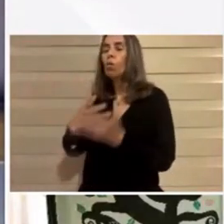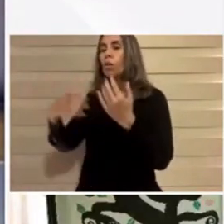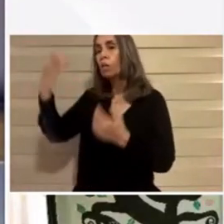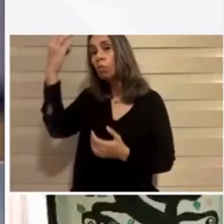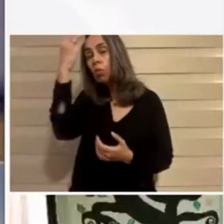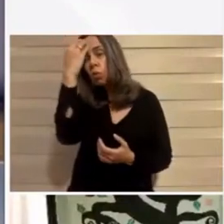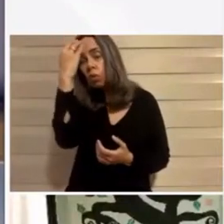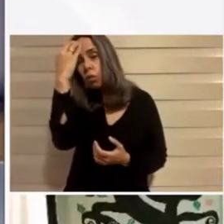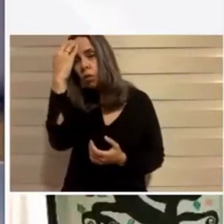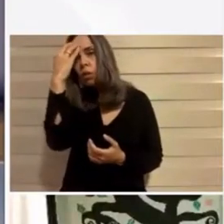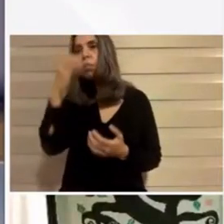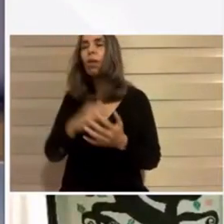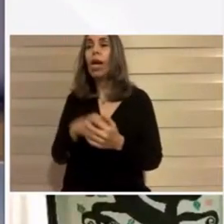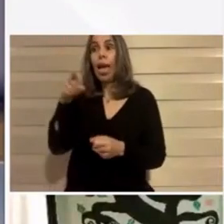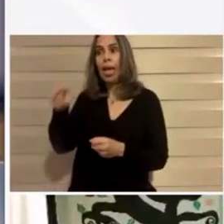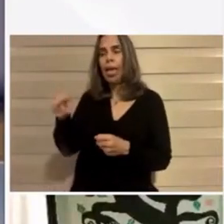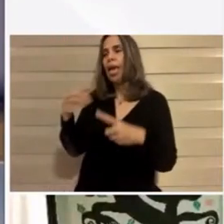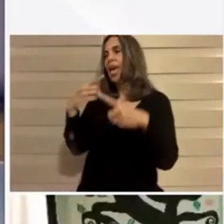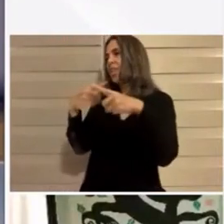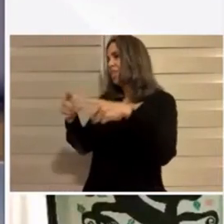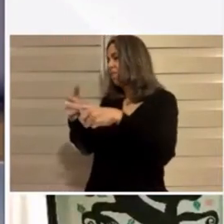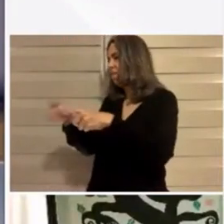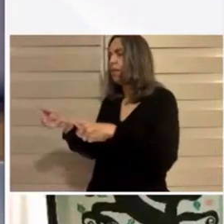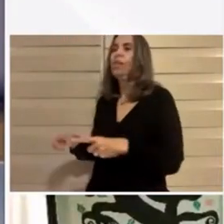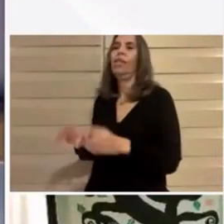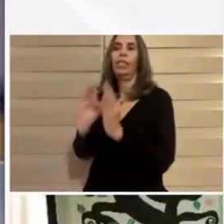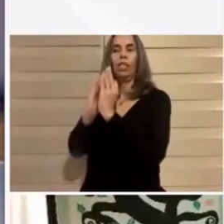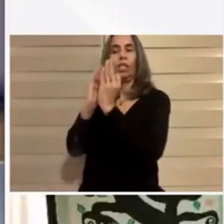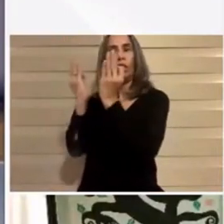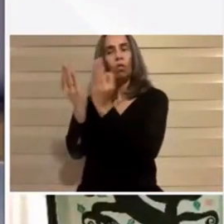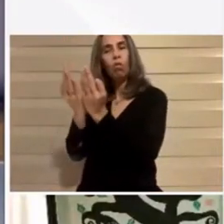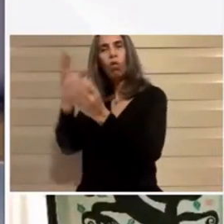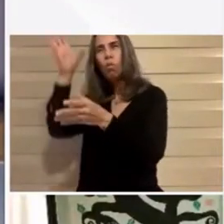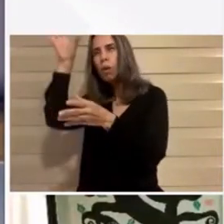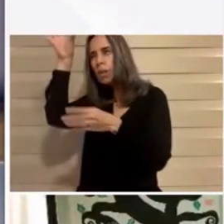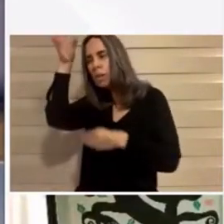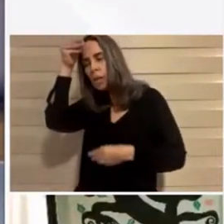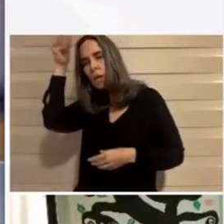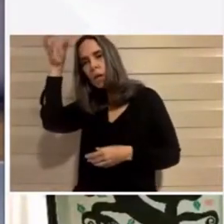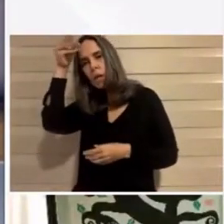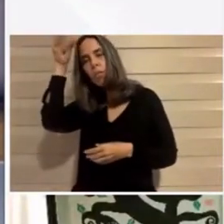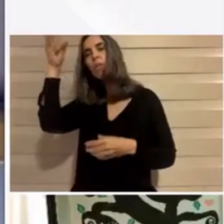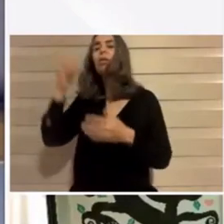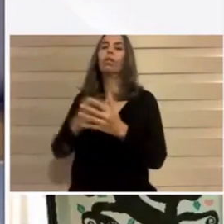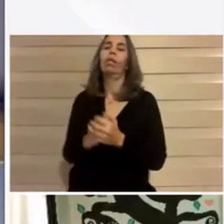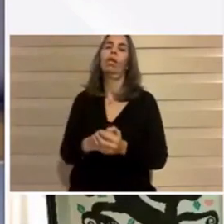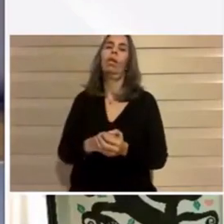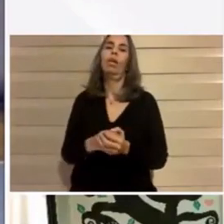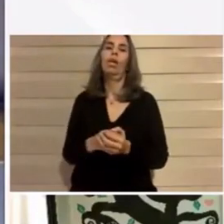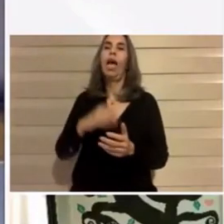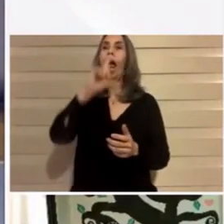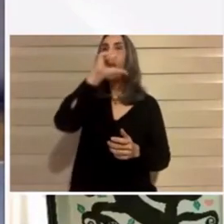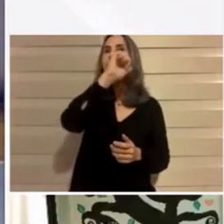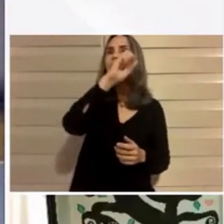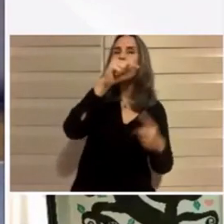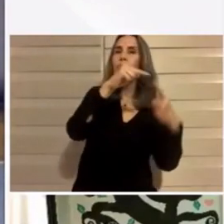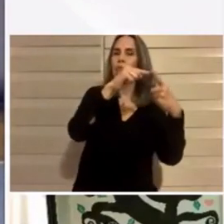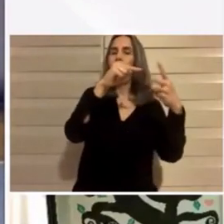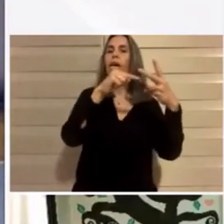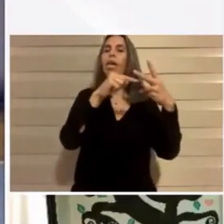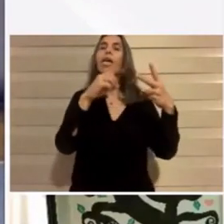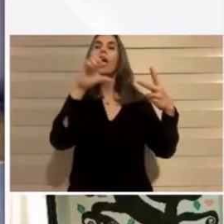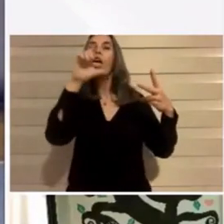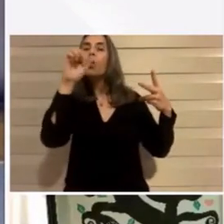maneras de aprender. Y tanto Linda como, como Lucina dijeron,